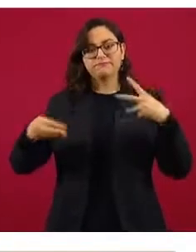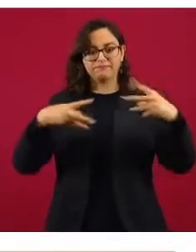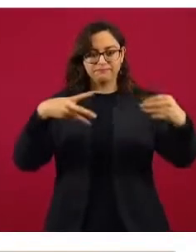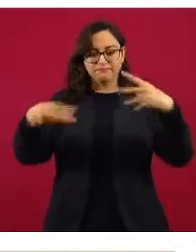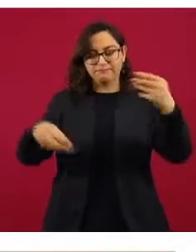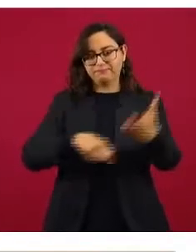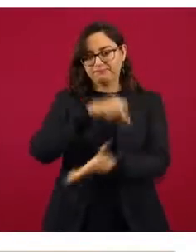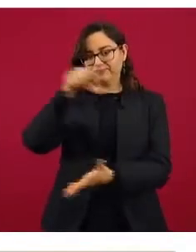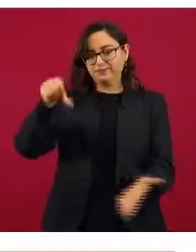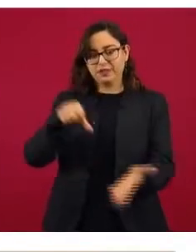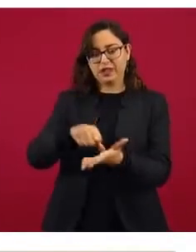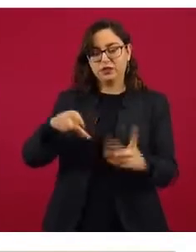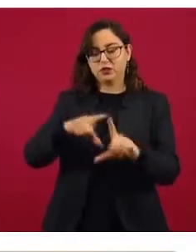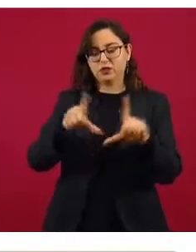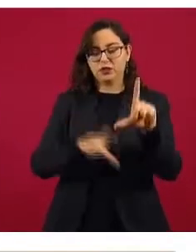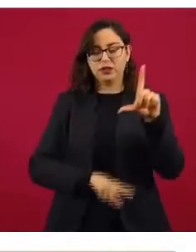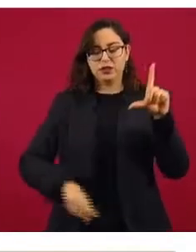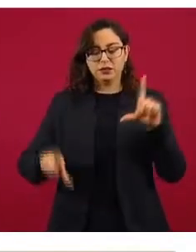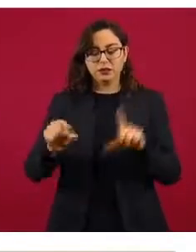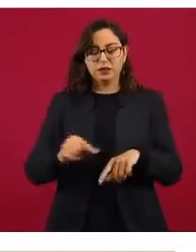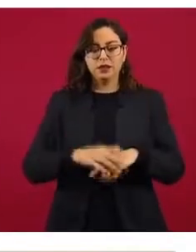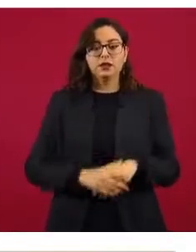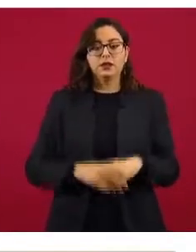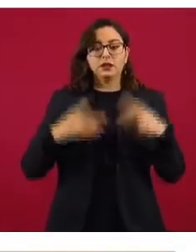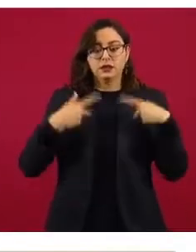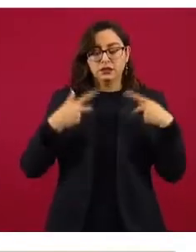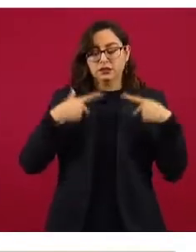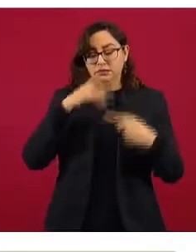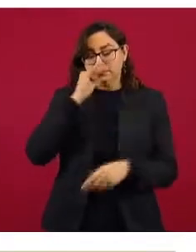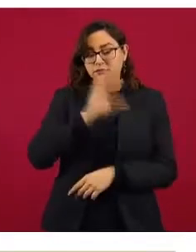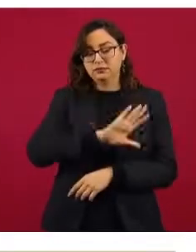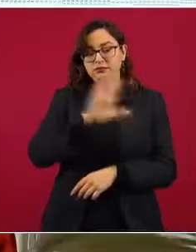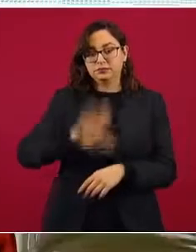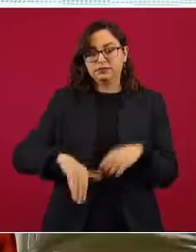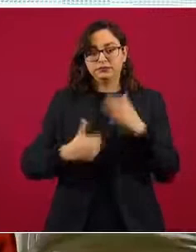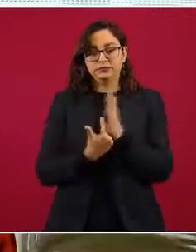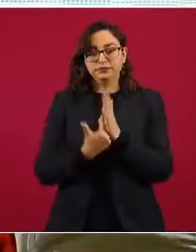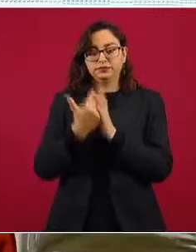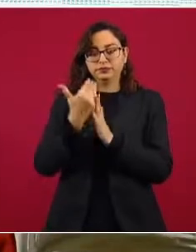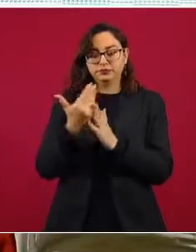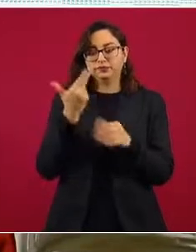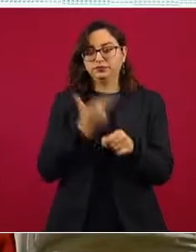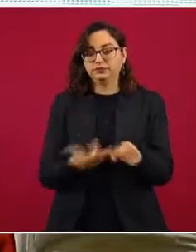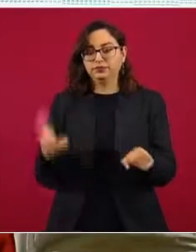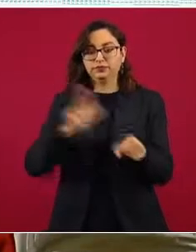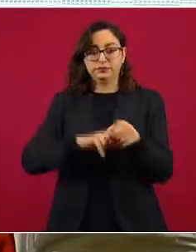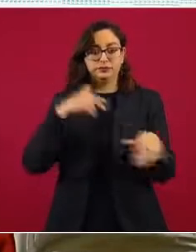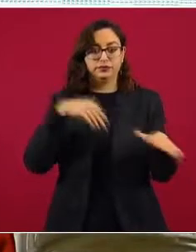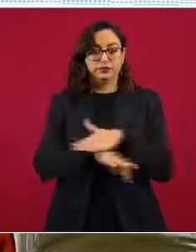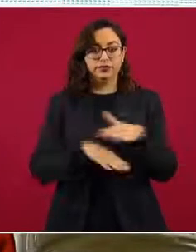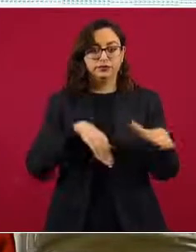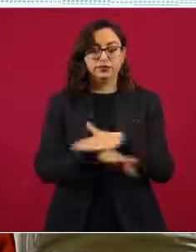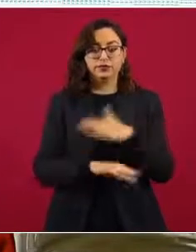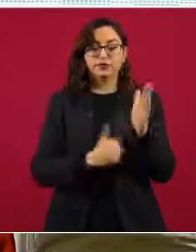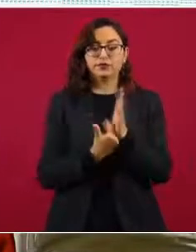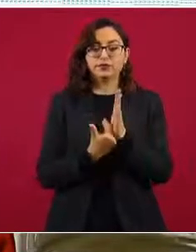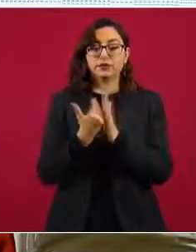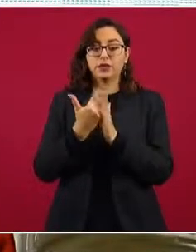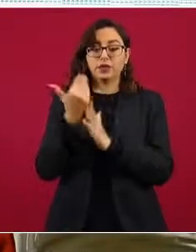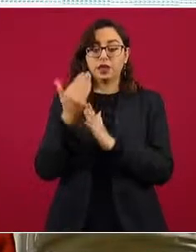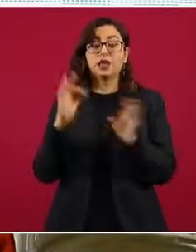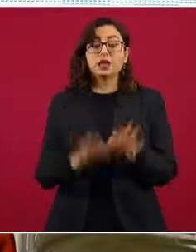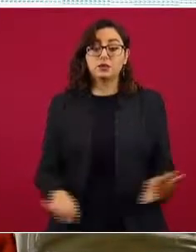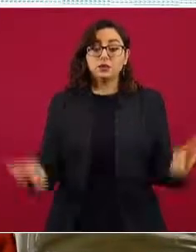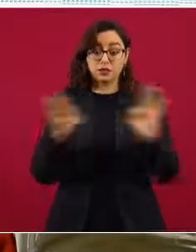región centro, las defunciones a la alza, la siguiente, y la hospitalización a la alza. Sería prudente que